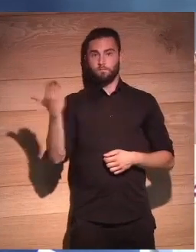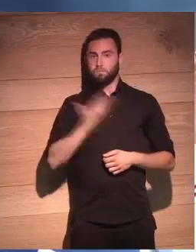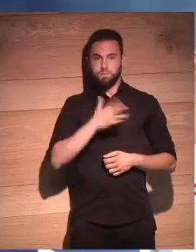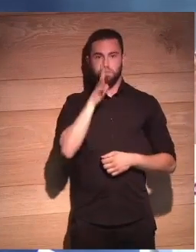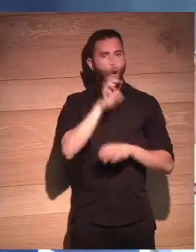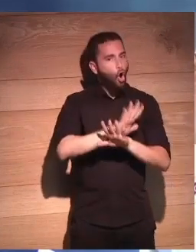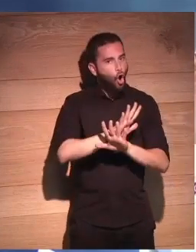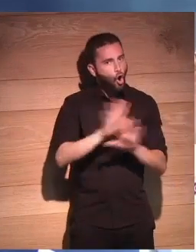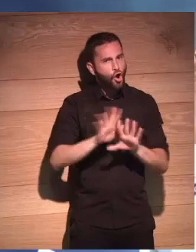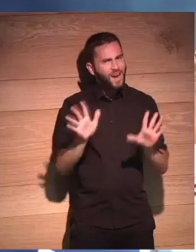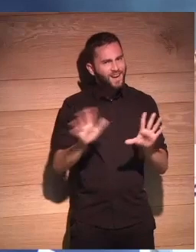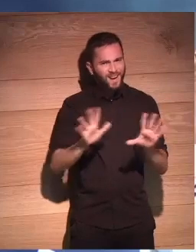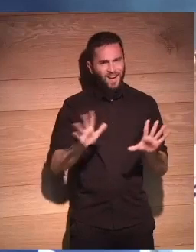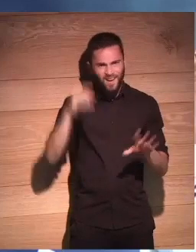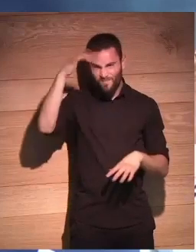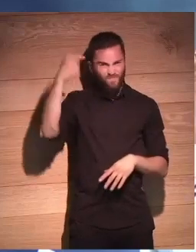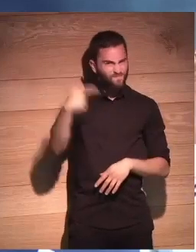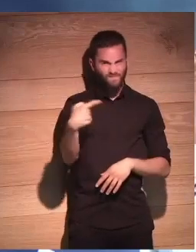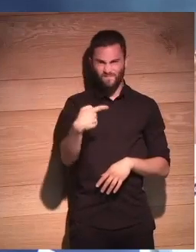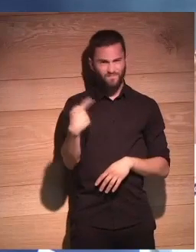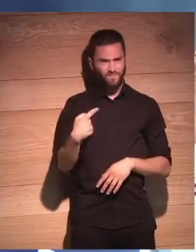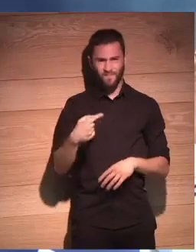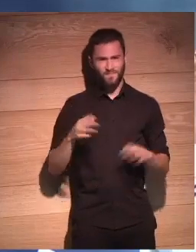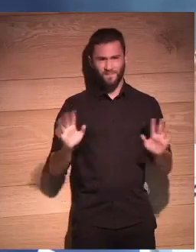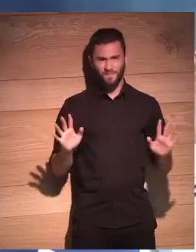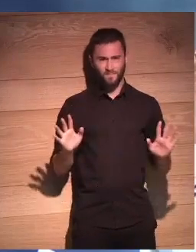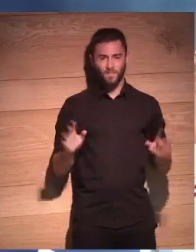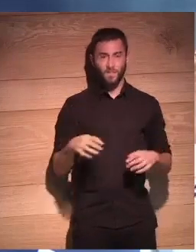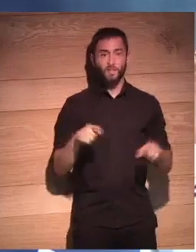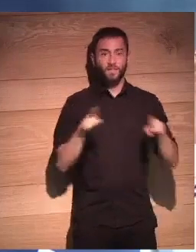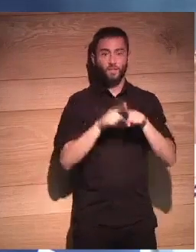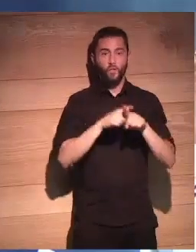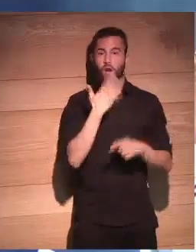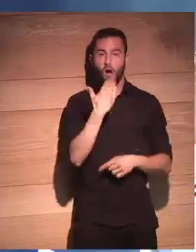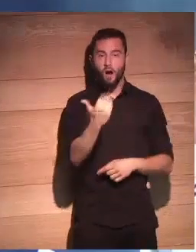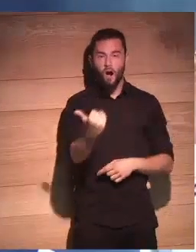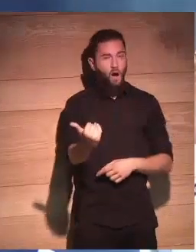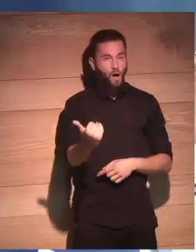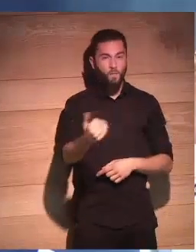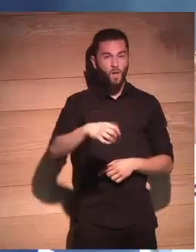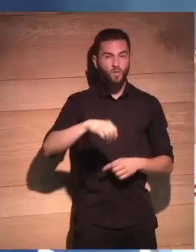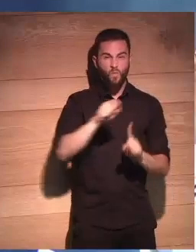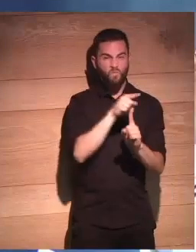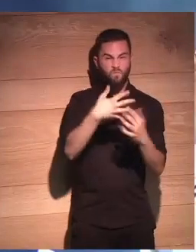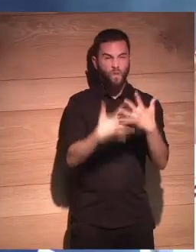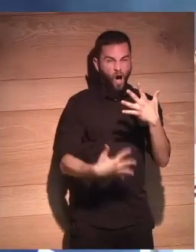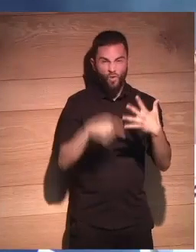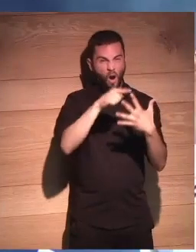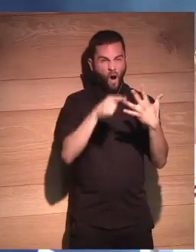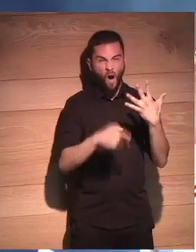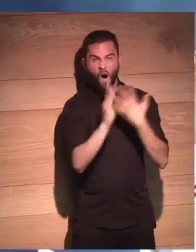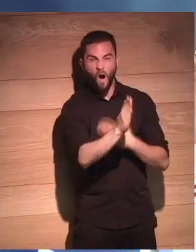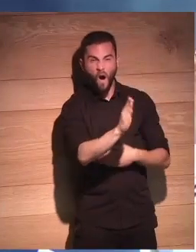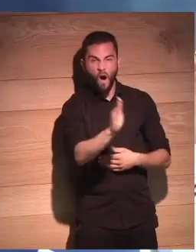horrible. La verdad que fue una pesadilla porque es una tormenta de envejecimiento. Te impone